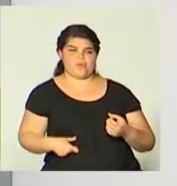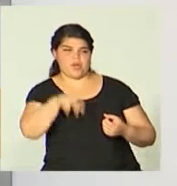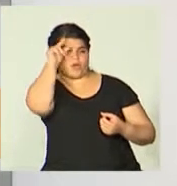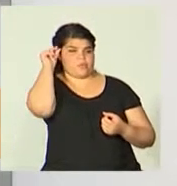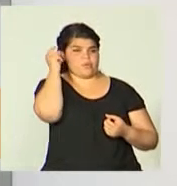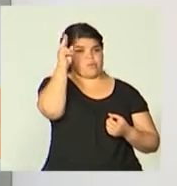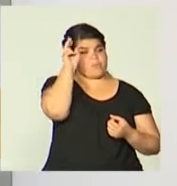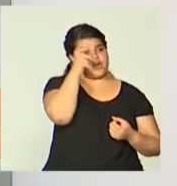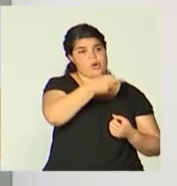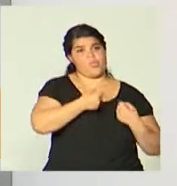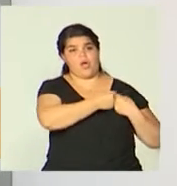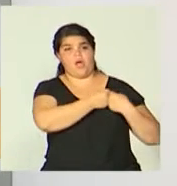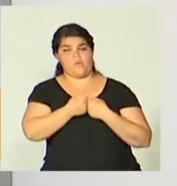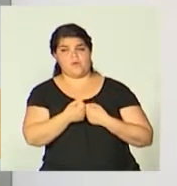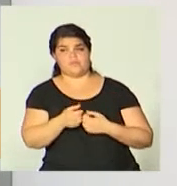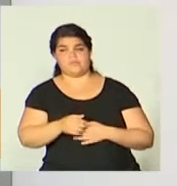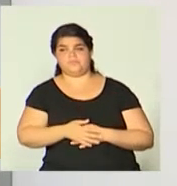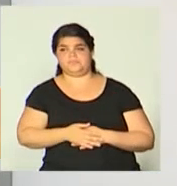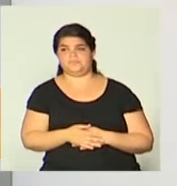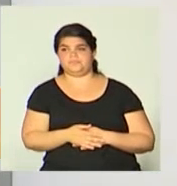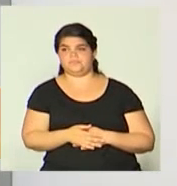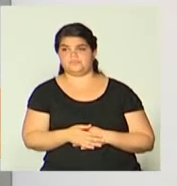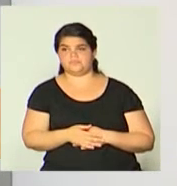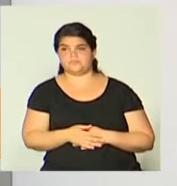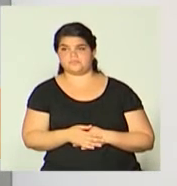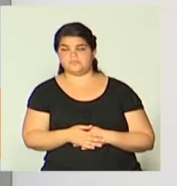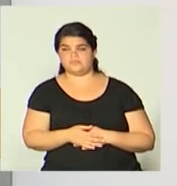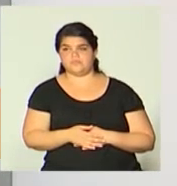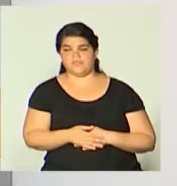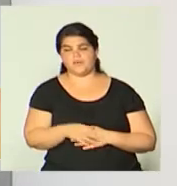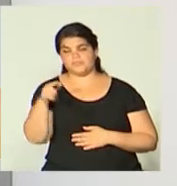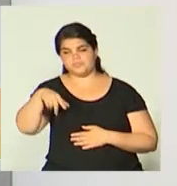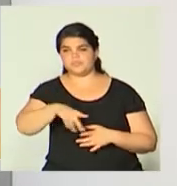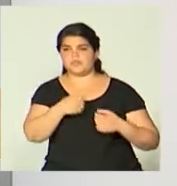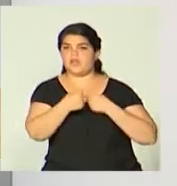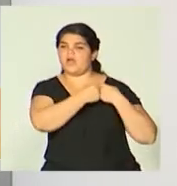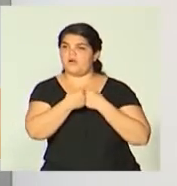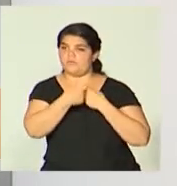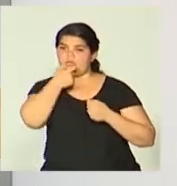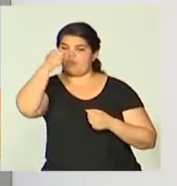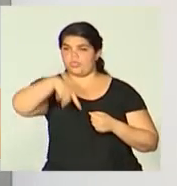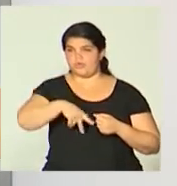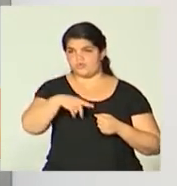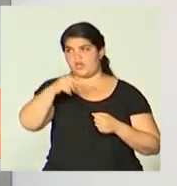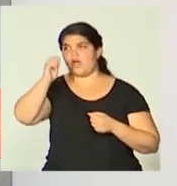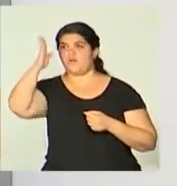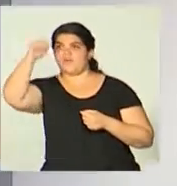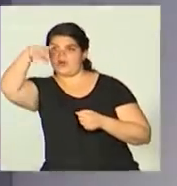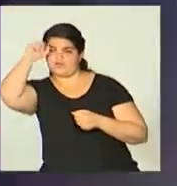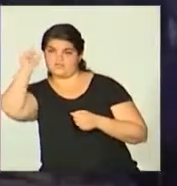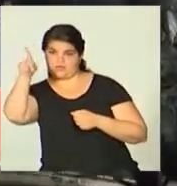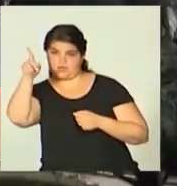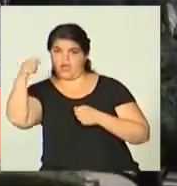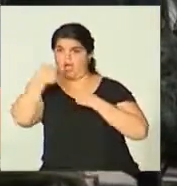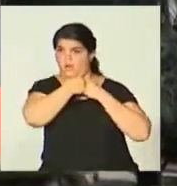información al respecto? A ver, en la parte central, que era el acuerdo de Mendoza con el Banco Nación, esto